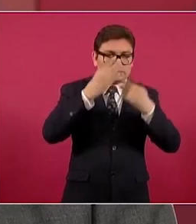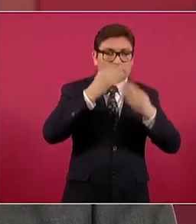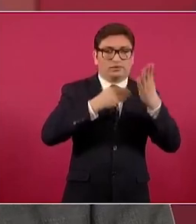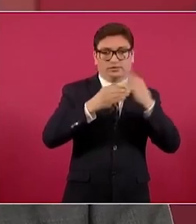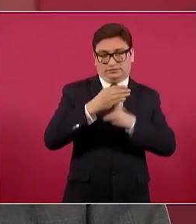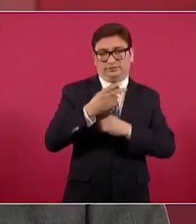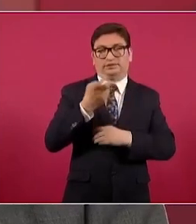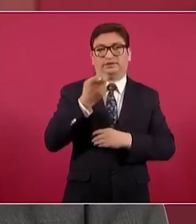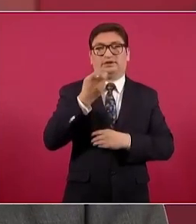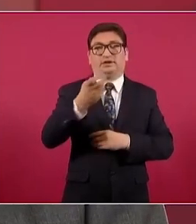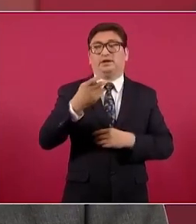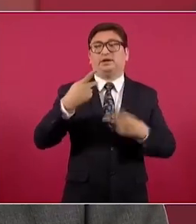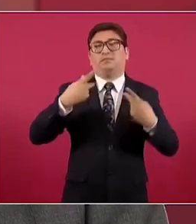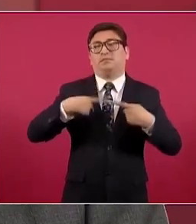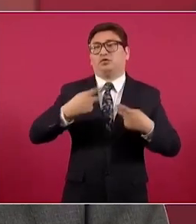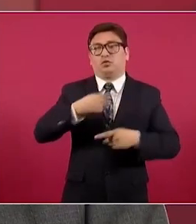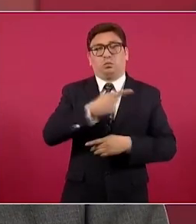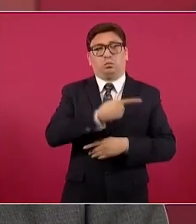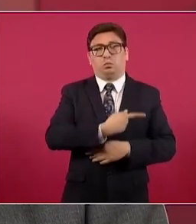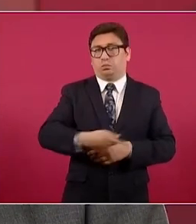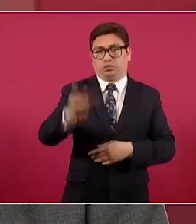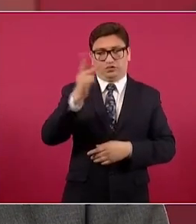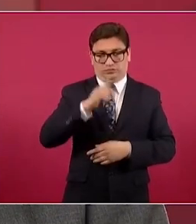Gente pobre, muy pobre.